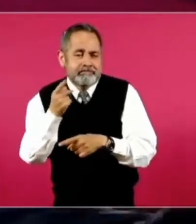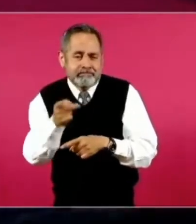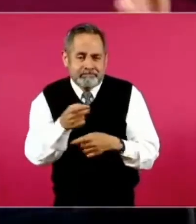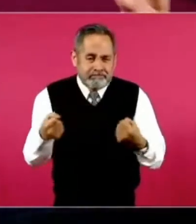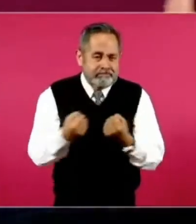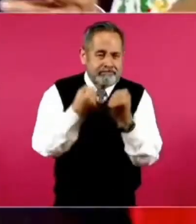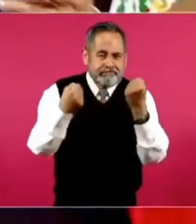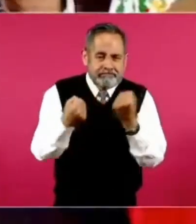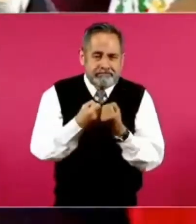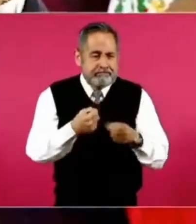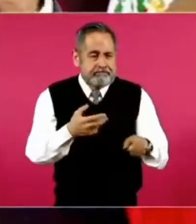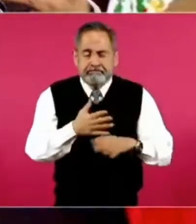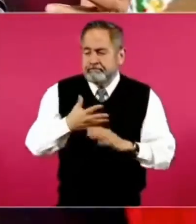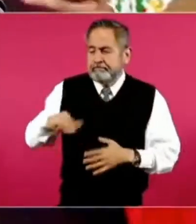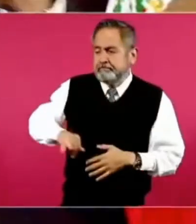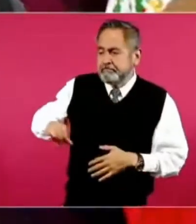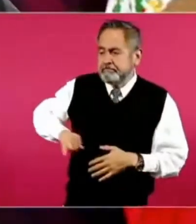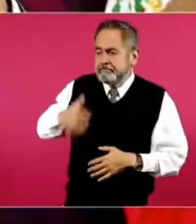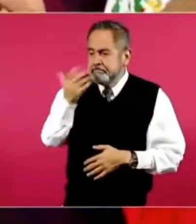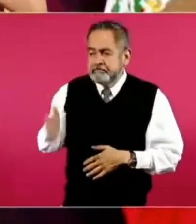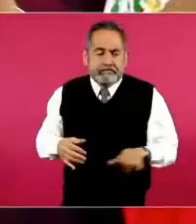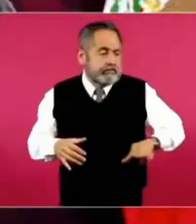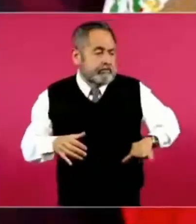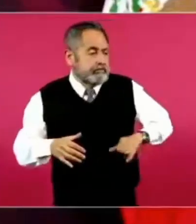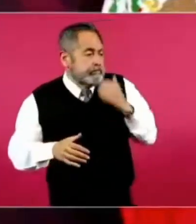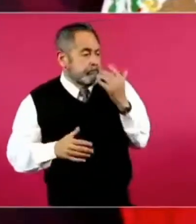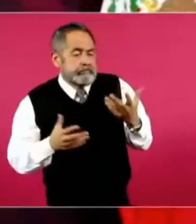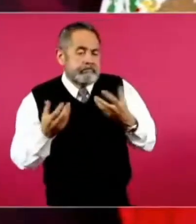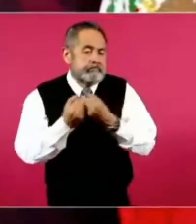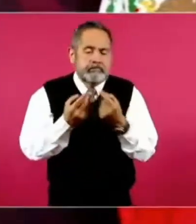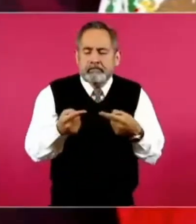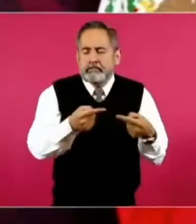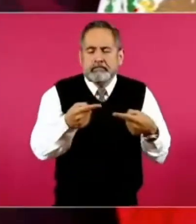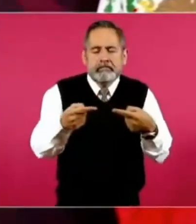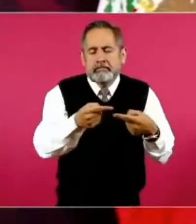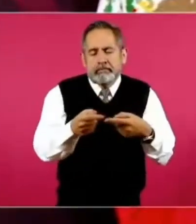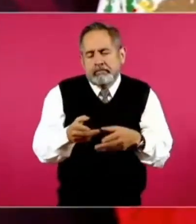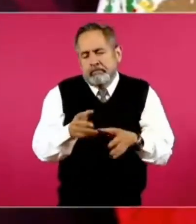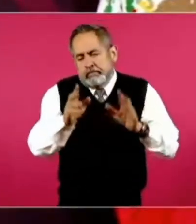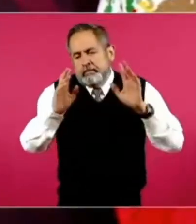tantos intereses de por medio es para que